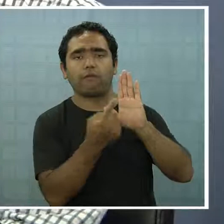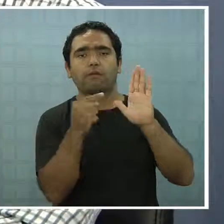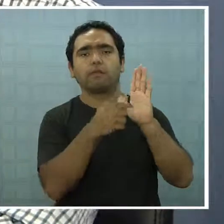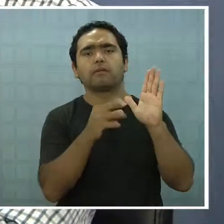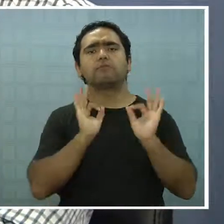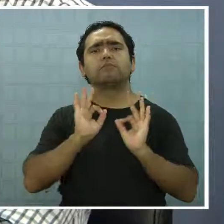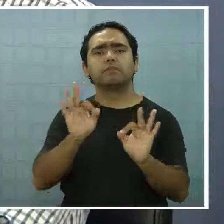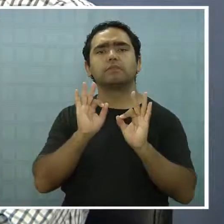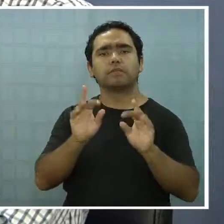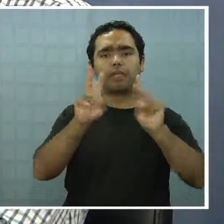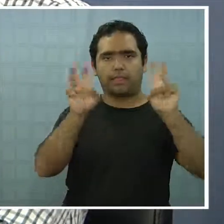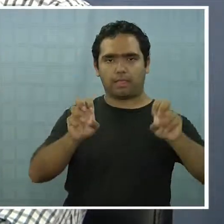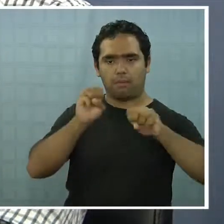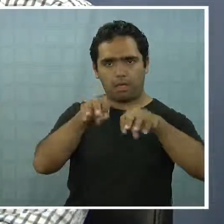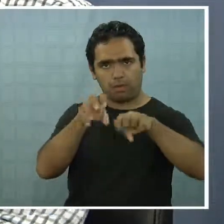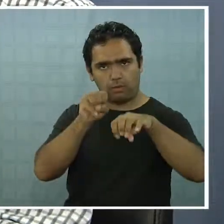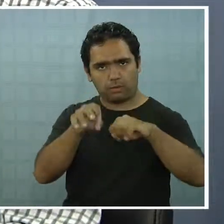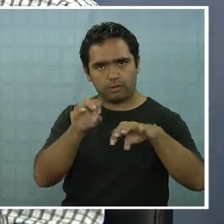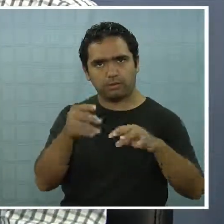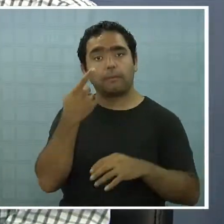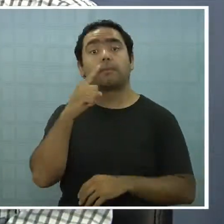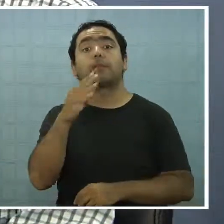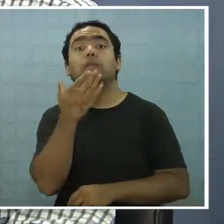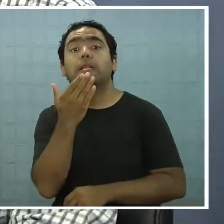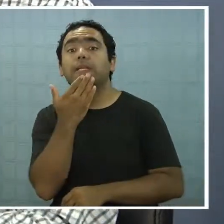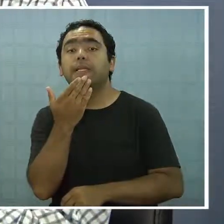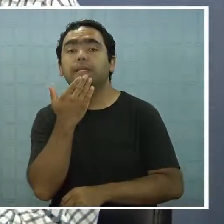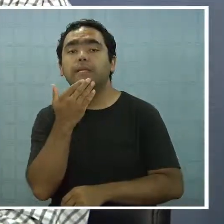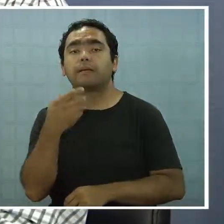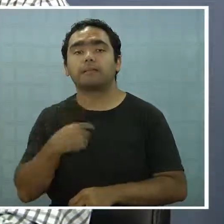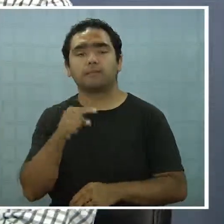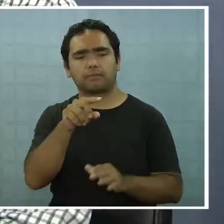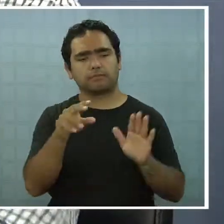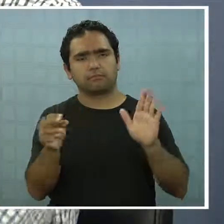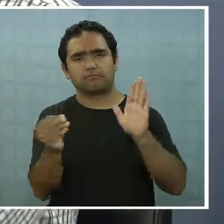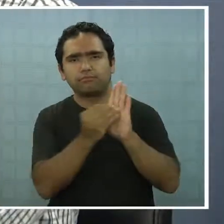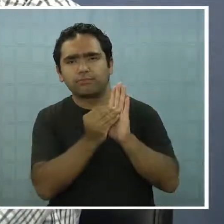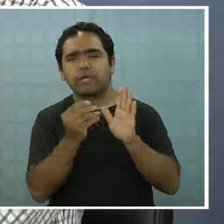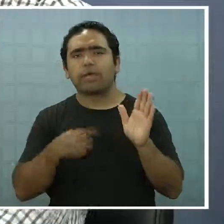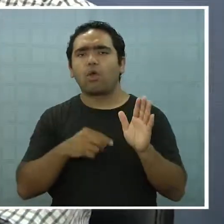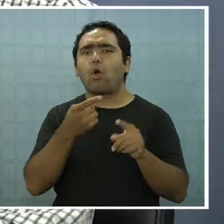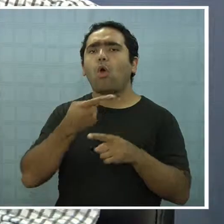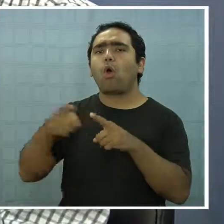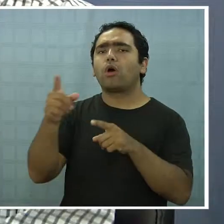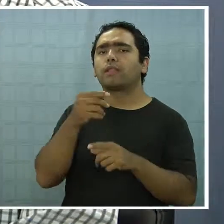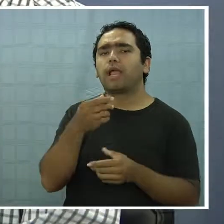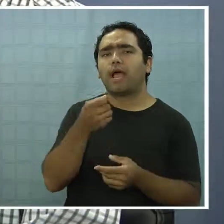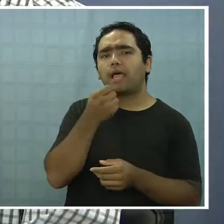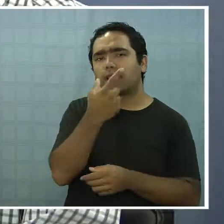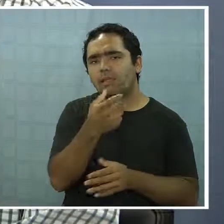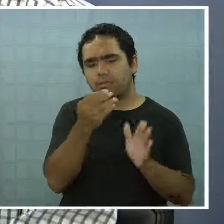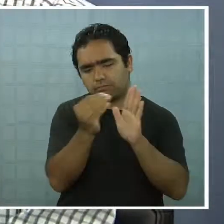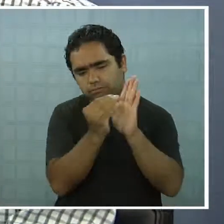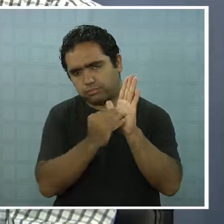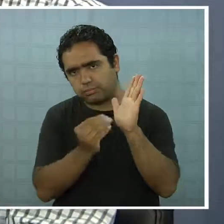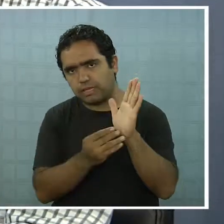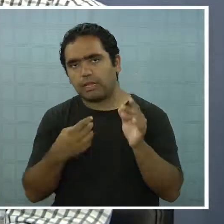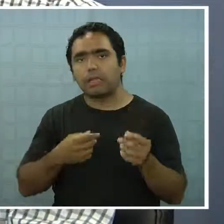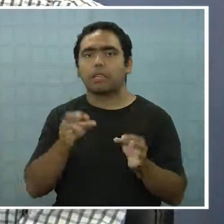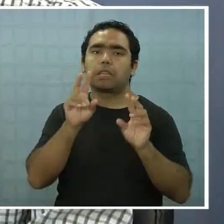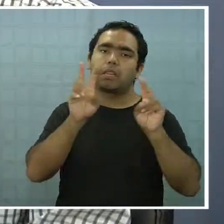va a ser para el tema de educación, pero también se ha hablado algo de otras demandas, ¿cierto? El tema de